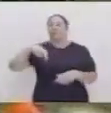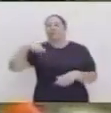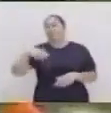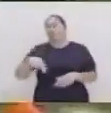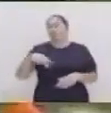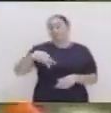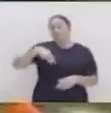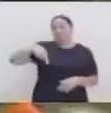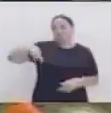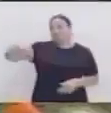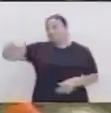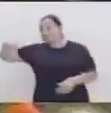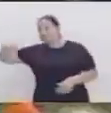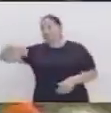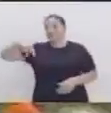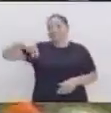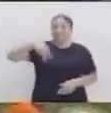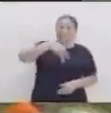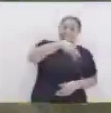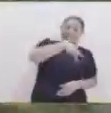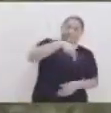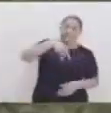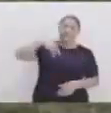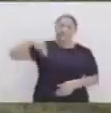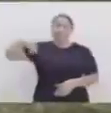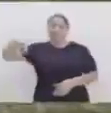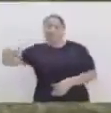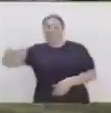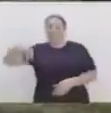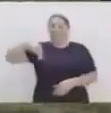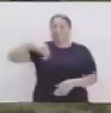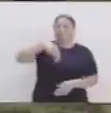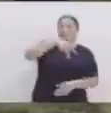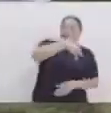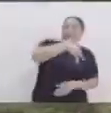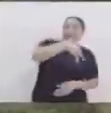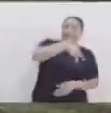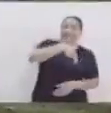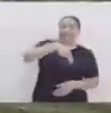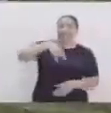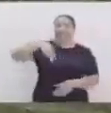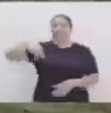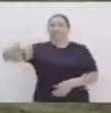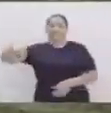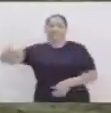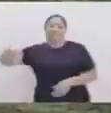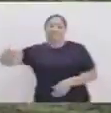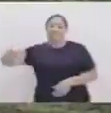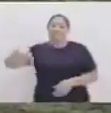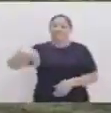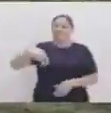Utilizo acá mis platitos para pasar los platitos.